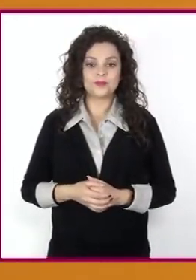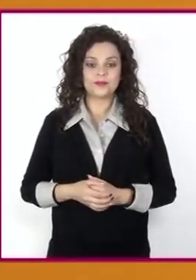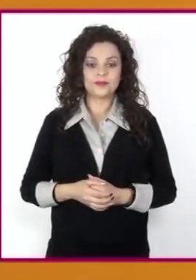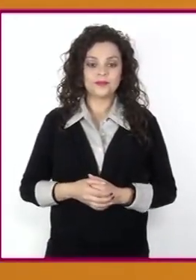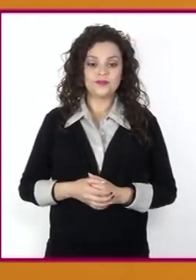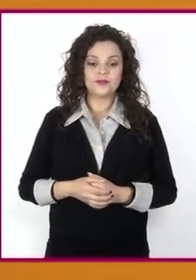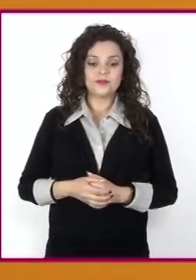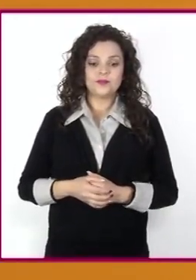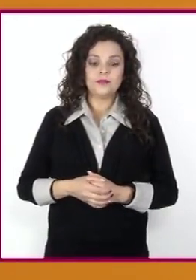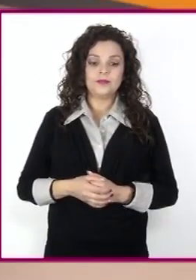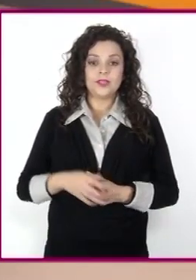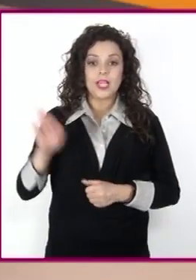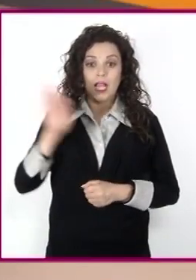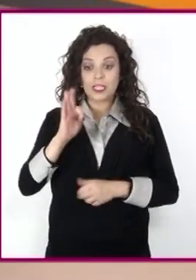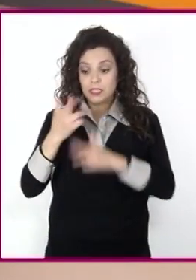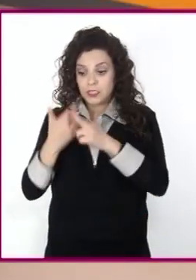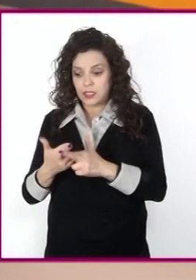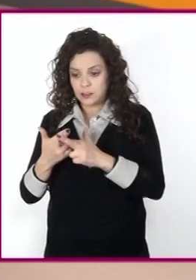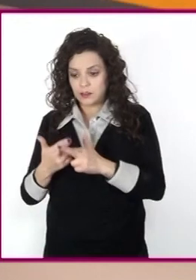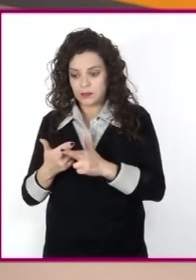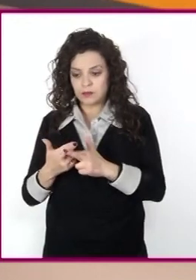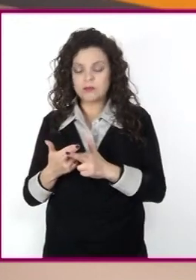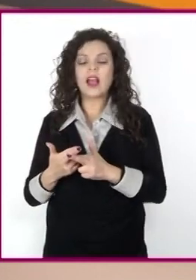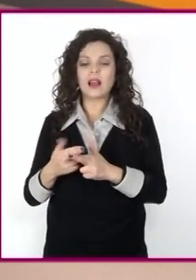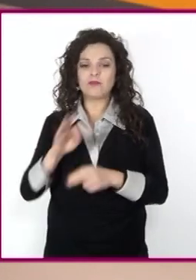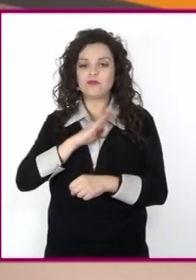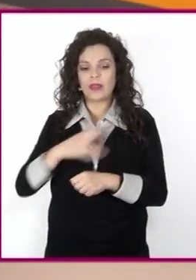Y si hay sobrante, se puede recortar.